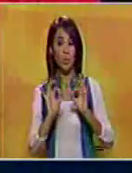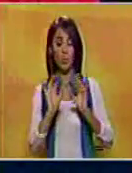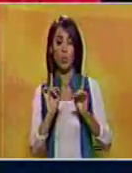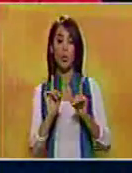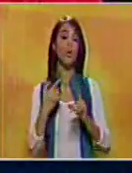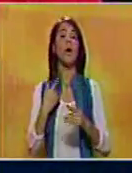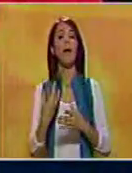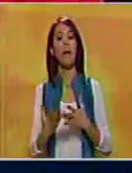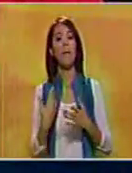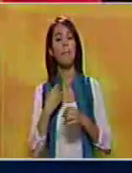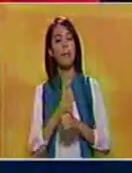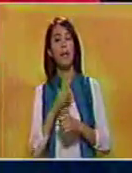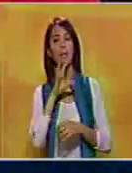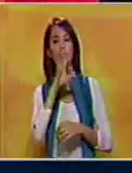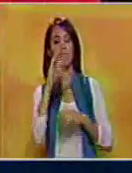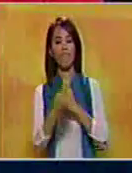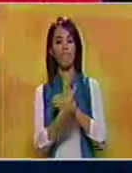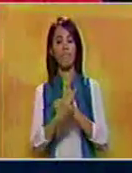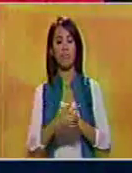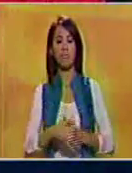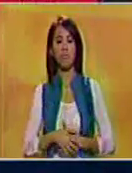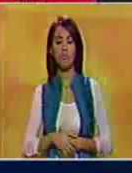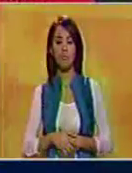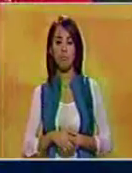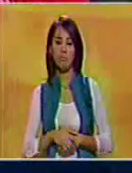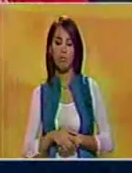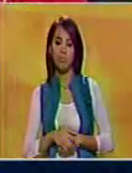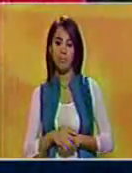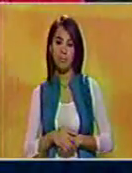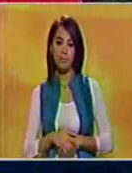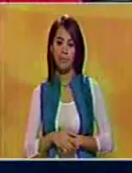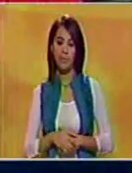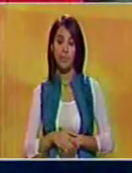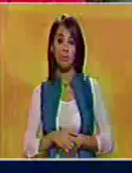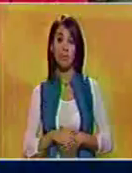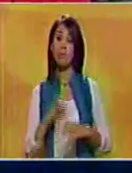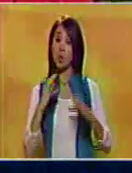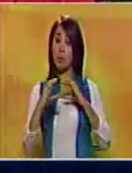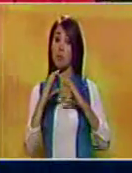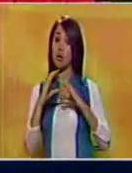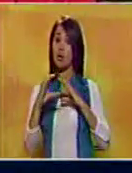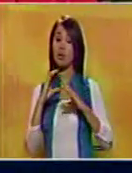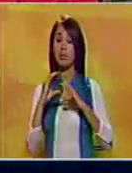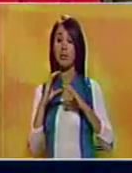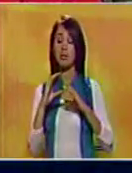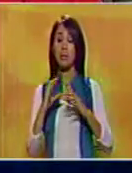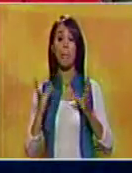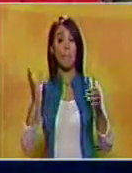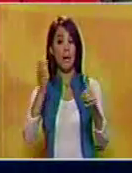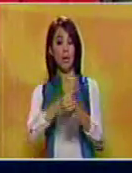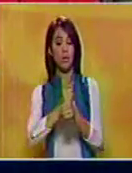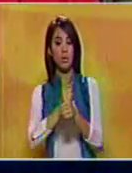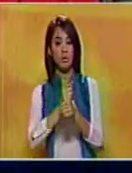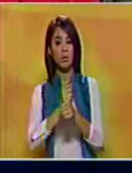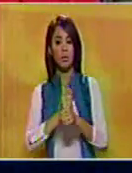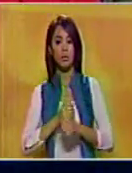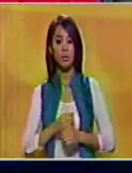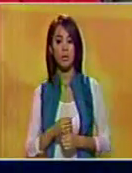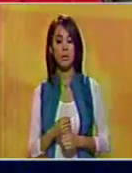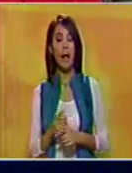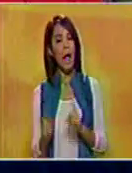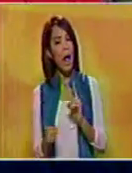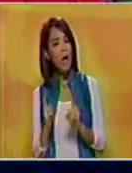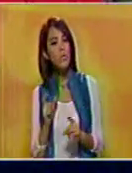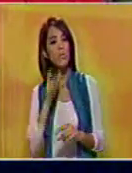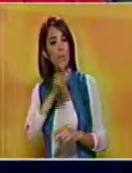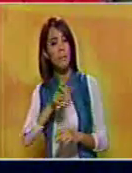se debe a presiones extranjeras. Bueno, sí hay conversaciones para lograr que algunos otros